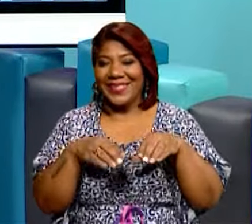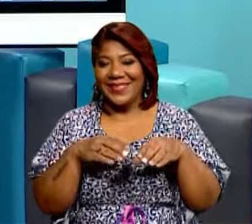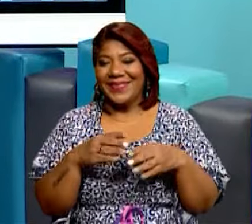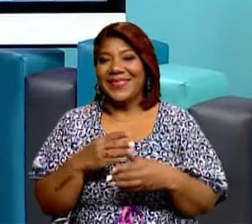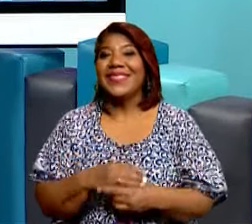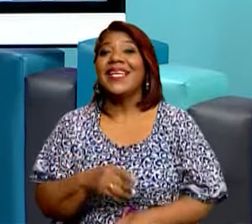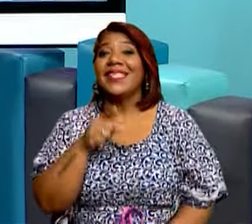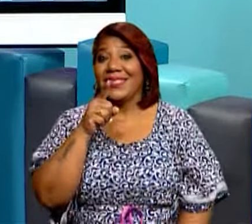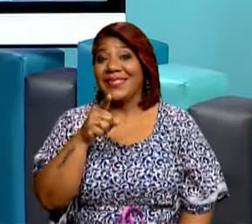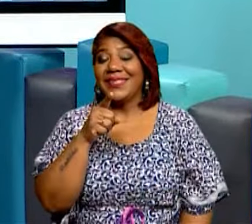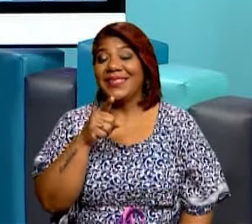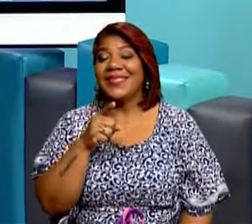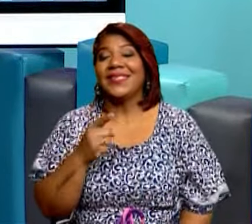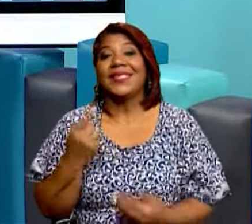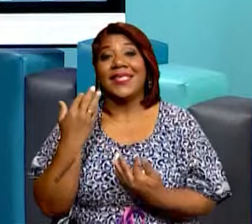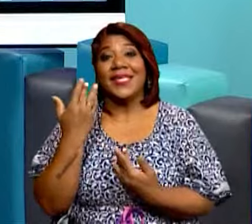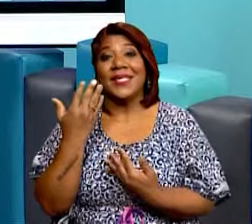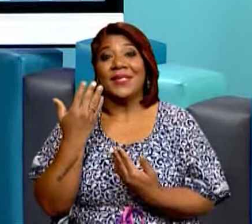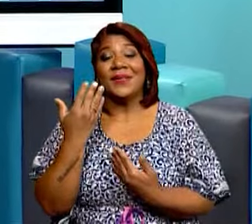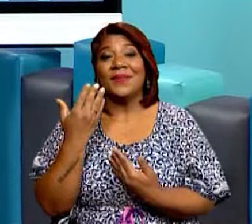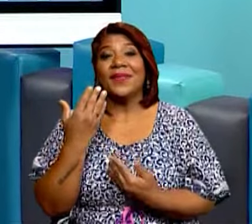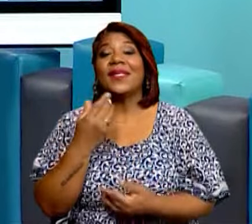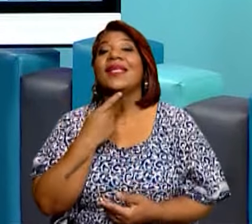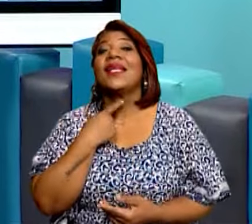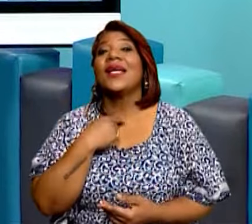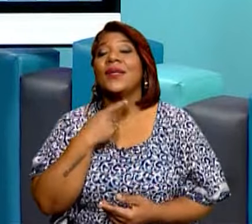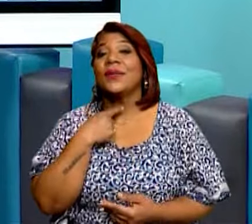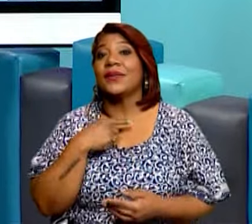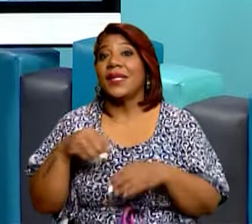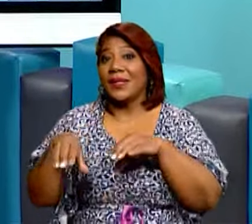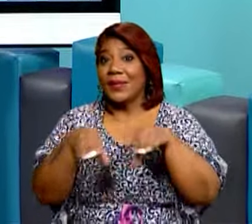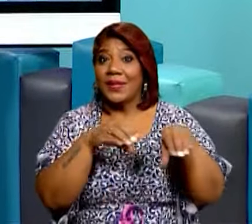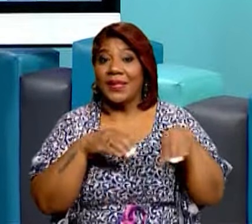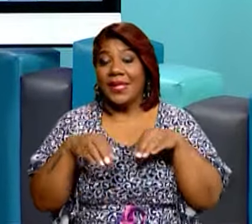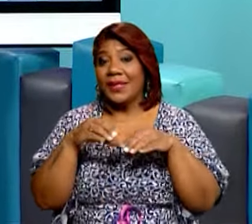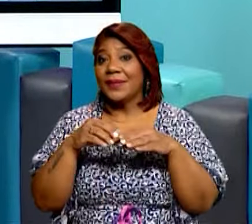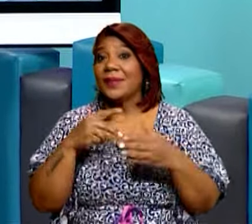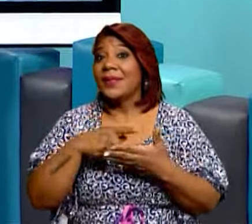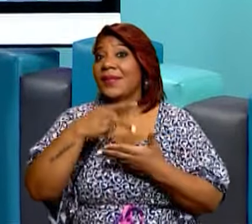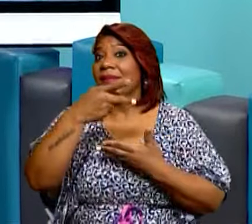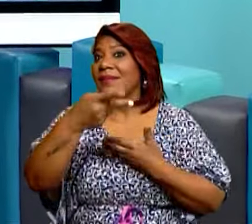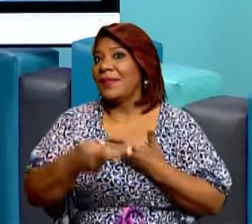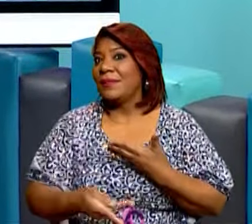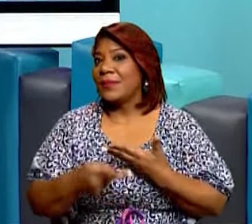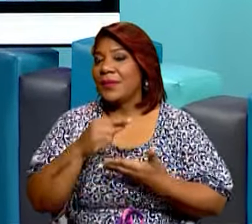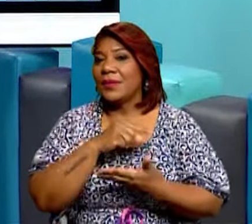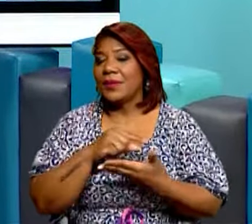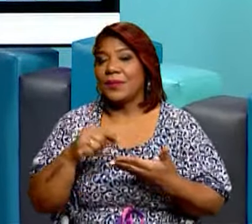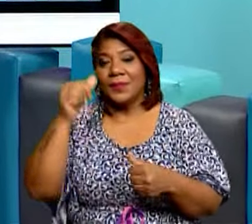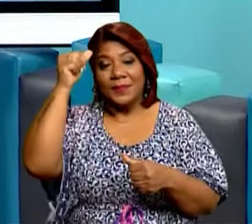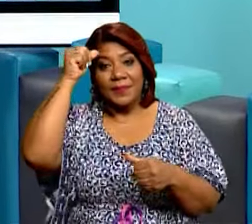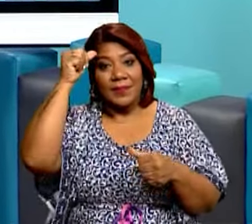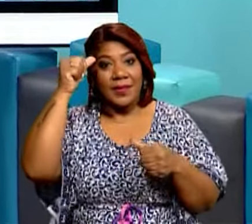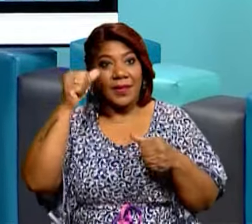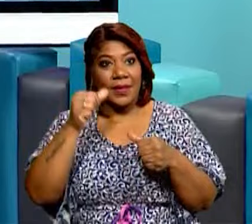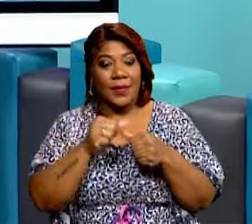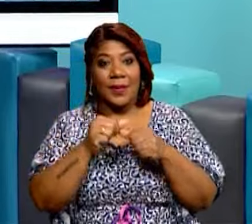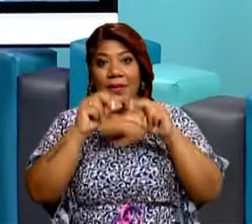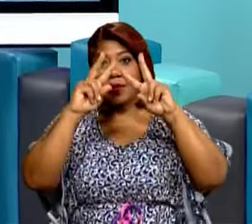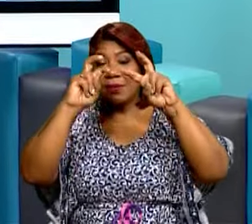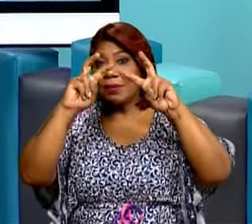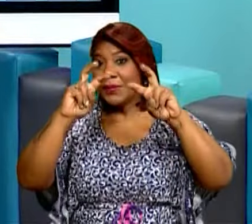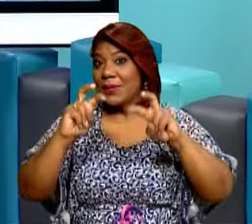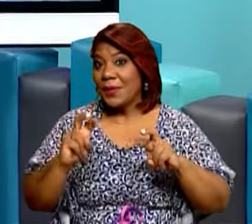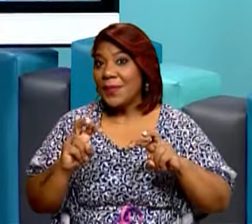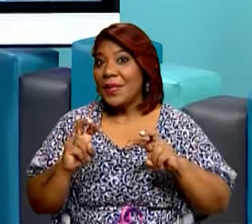casa. Así que les espero que les haya encantado las actividades que vamos a realizar la próxima semana y recuerda hacer tus test, tus